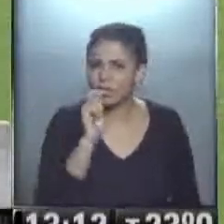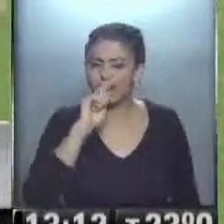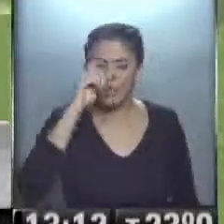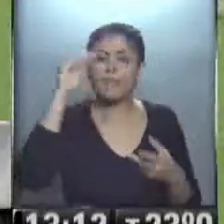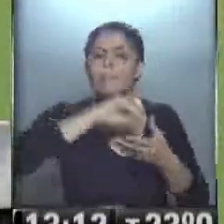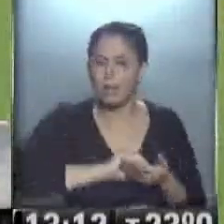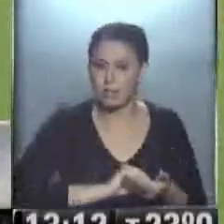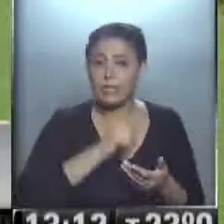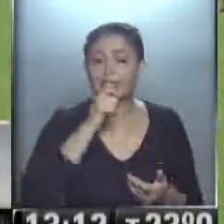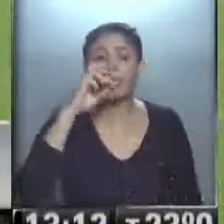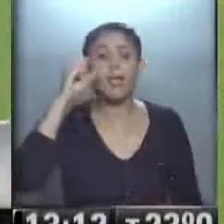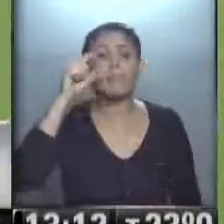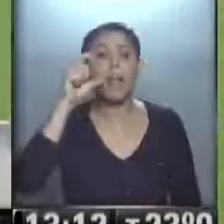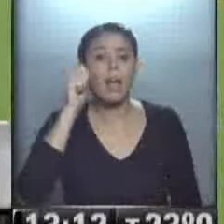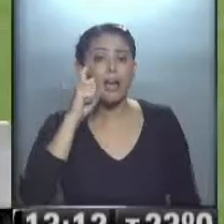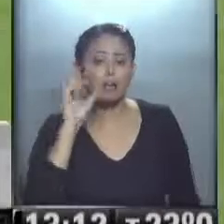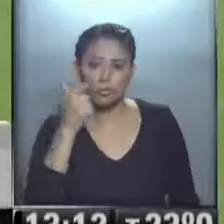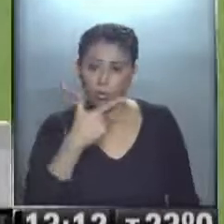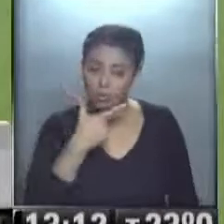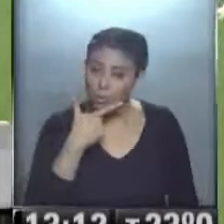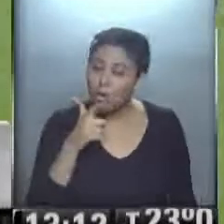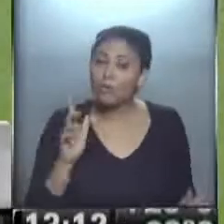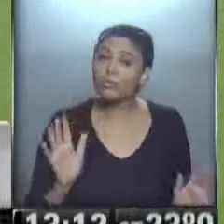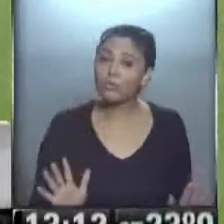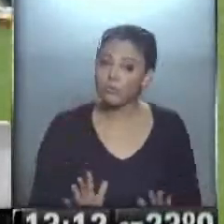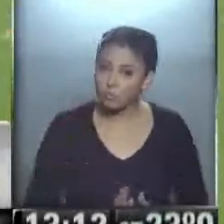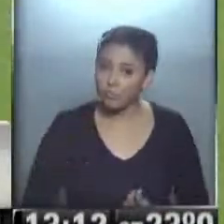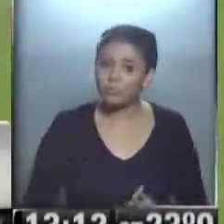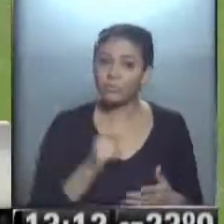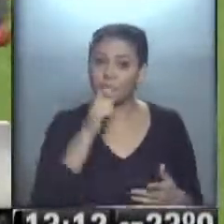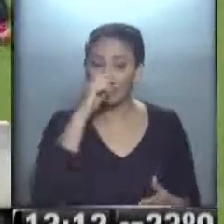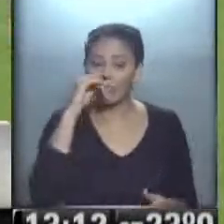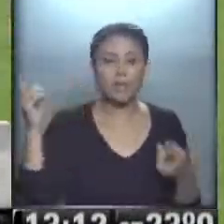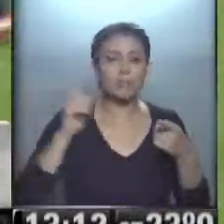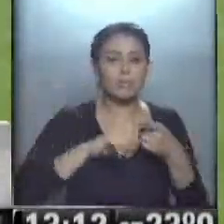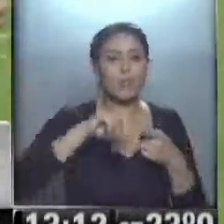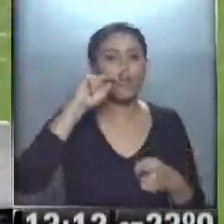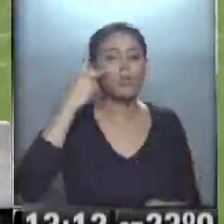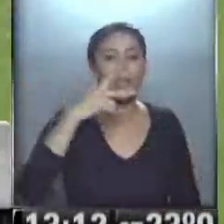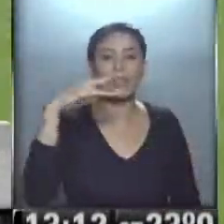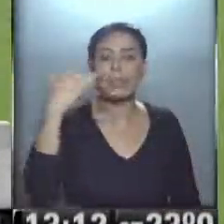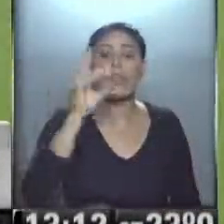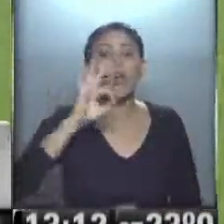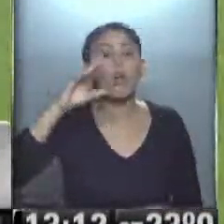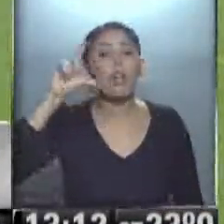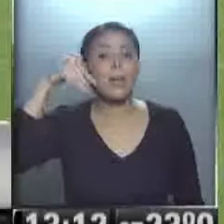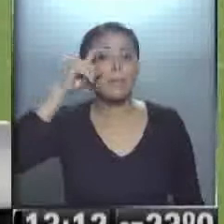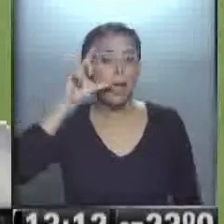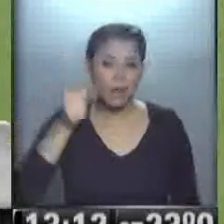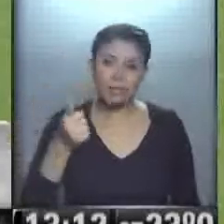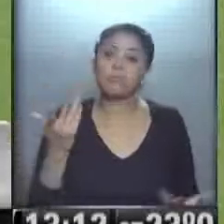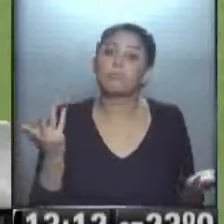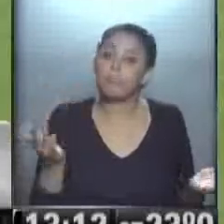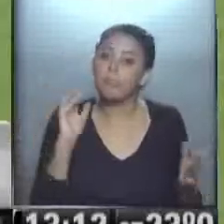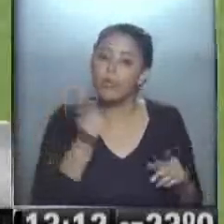tridente. Si Palacio, formando una alineación con 3 delanteros, o Eric Lamela, haciendo alguna función